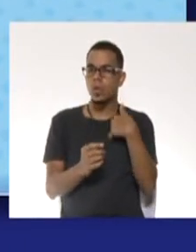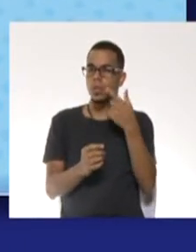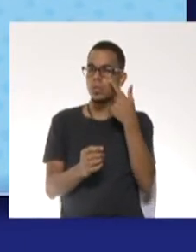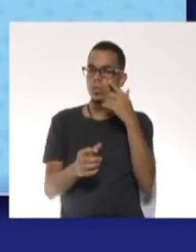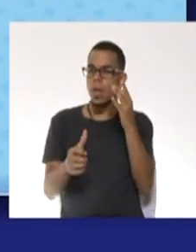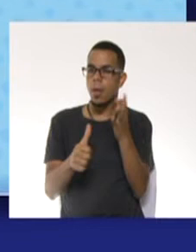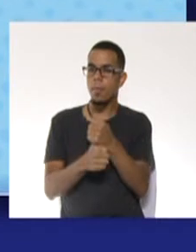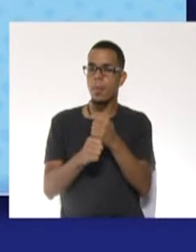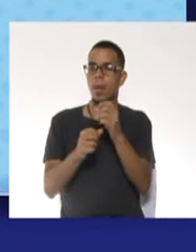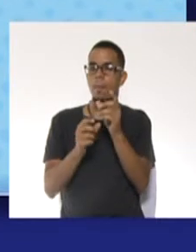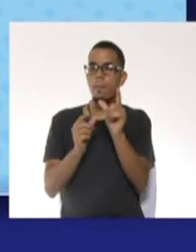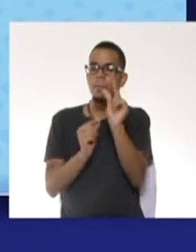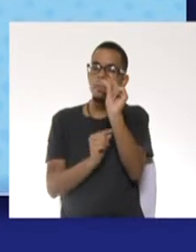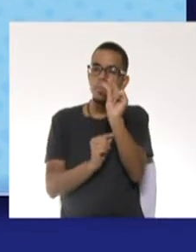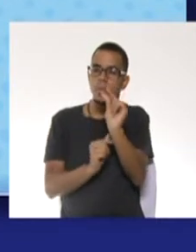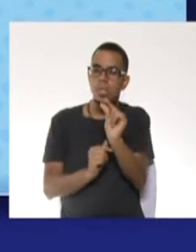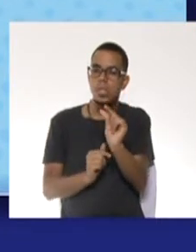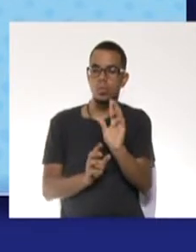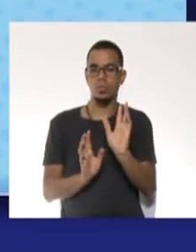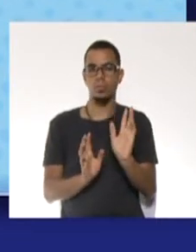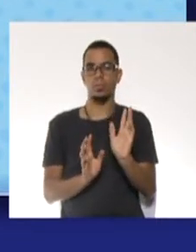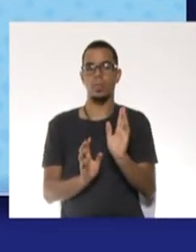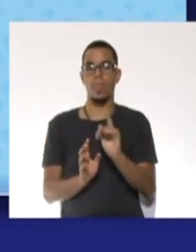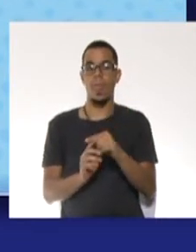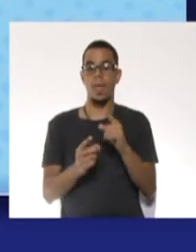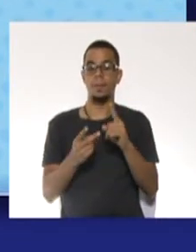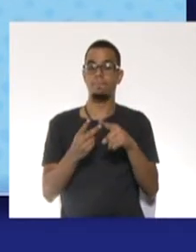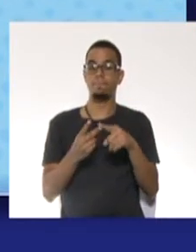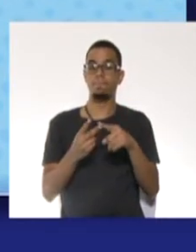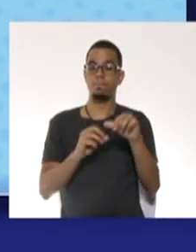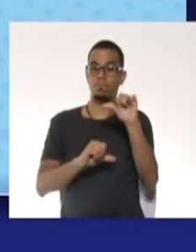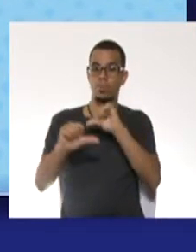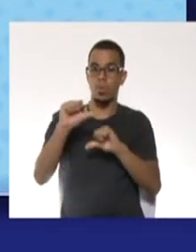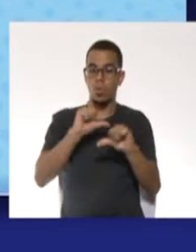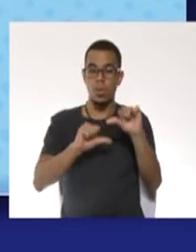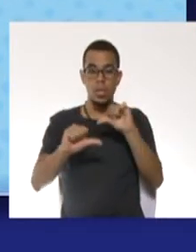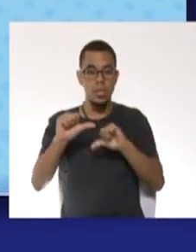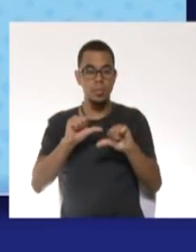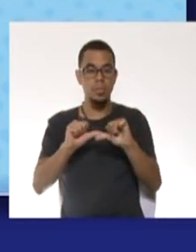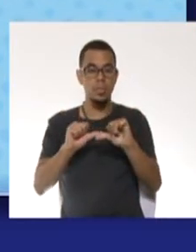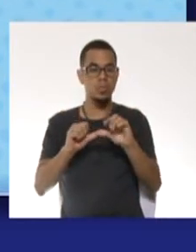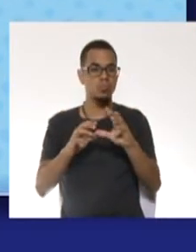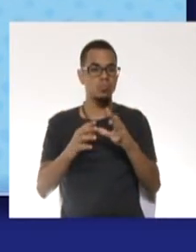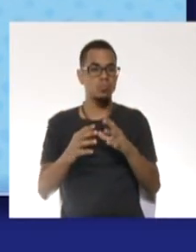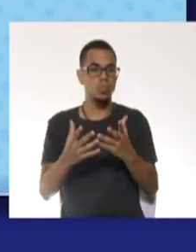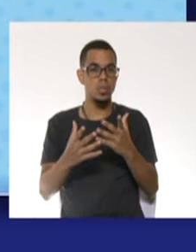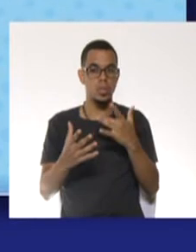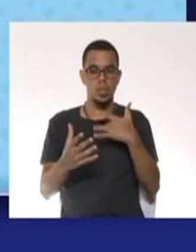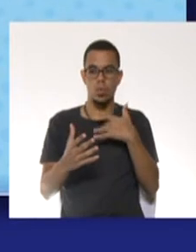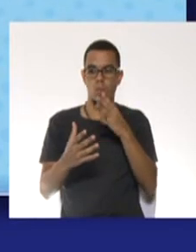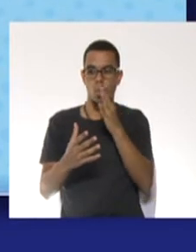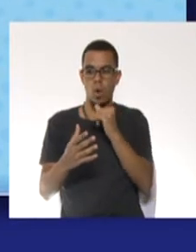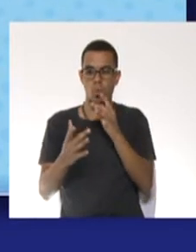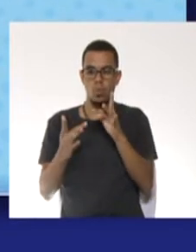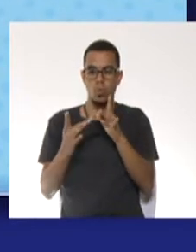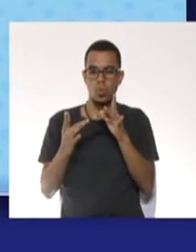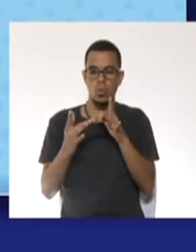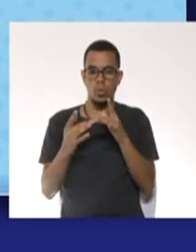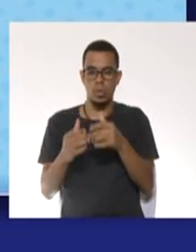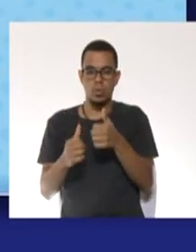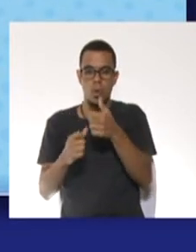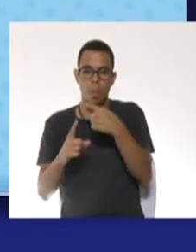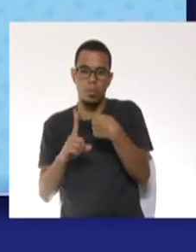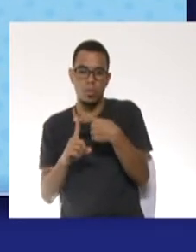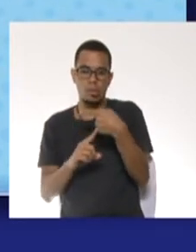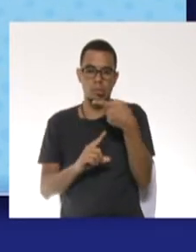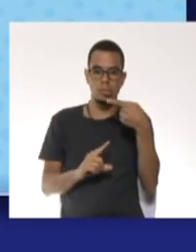proporción en la atmósfera. También son químicamente inertes, lo que significa que no reaccionan frente a otros como les acabo